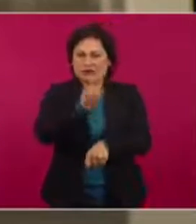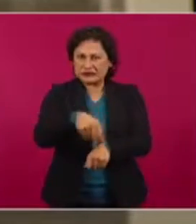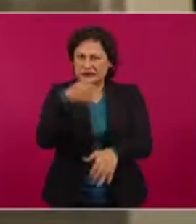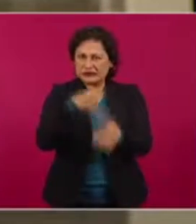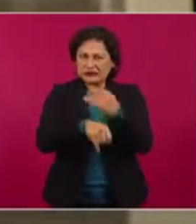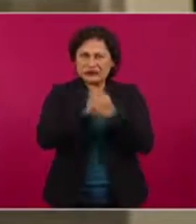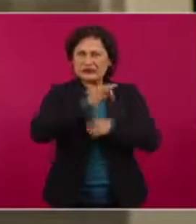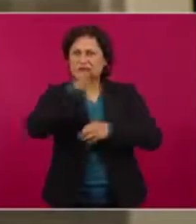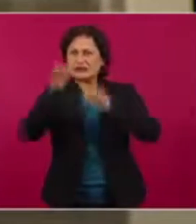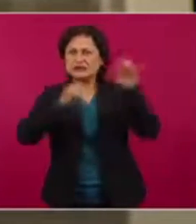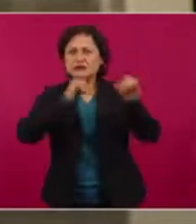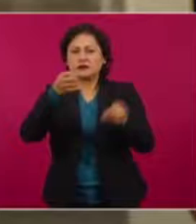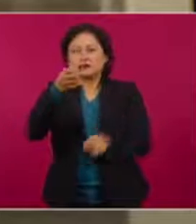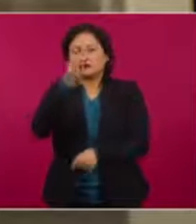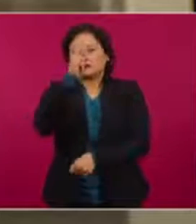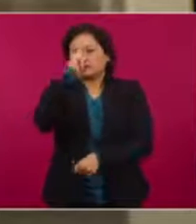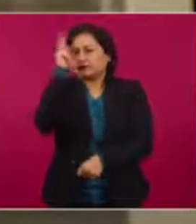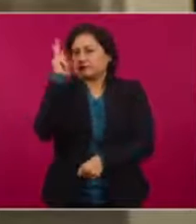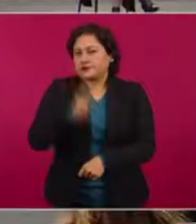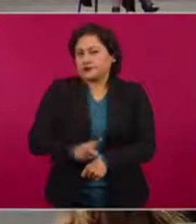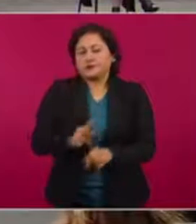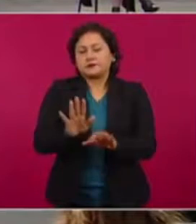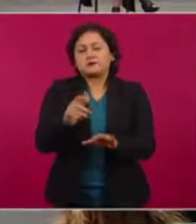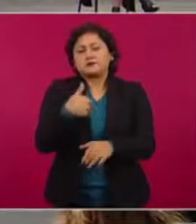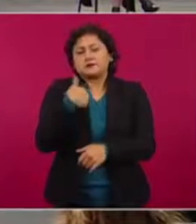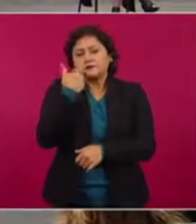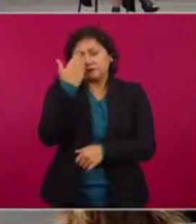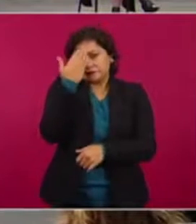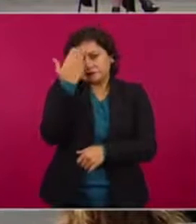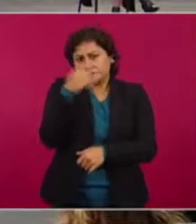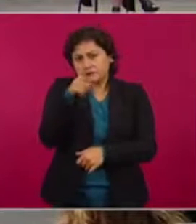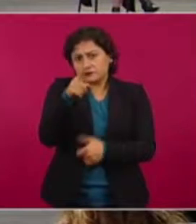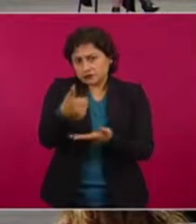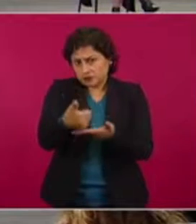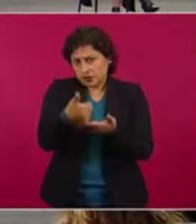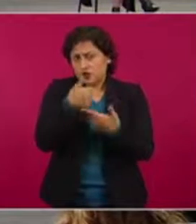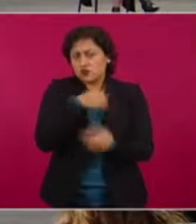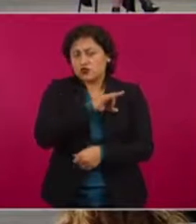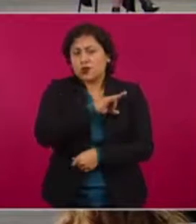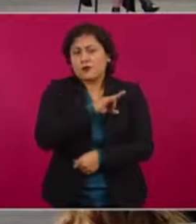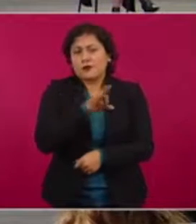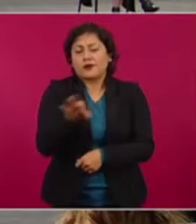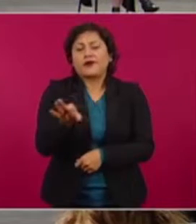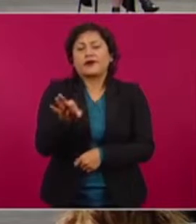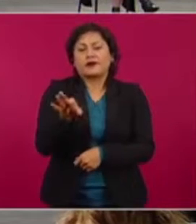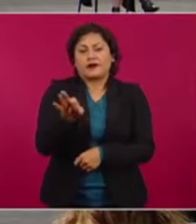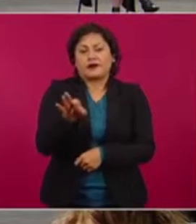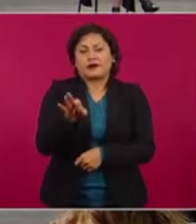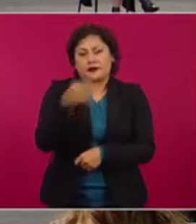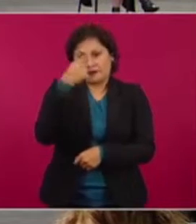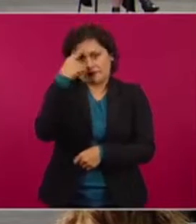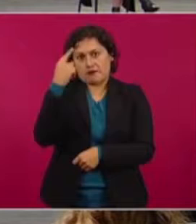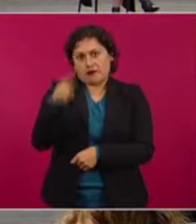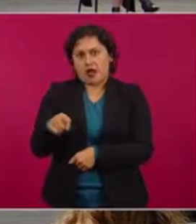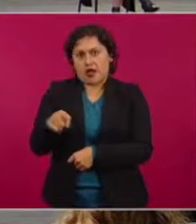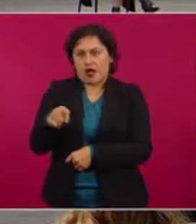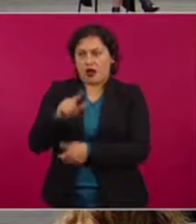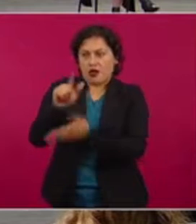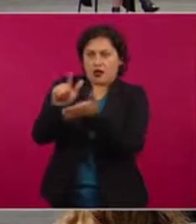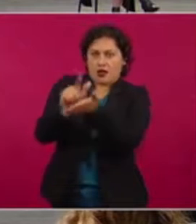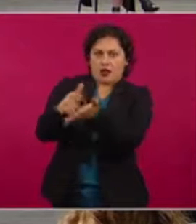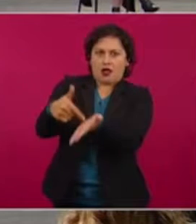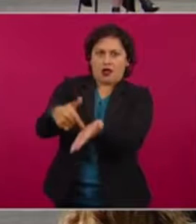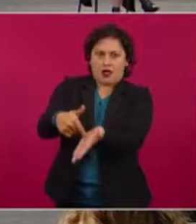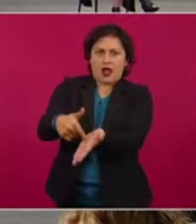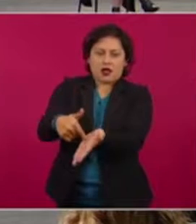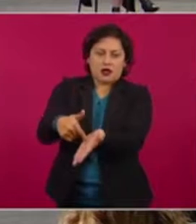Entonces, señor presidente, saber si puede usted pues ayudarnos a crear esta ley general y que también